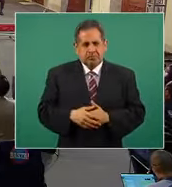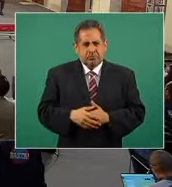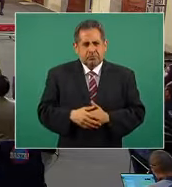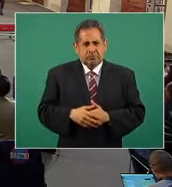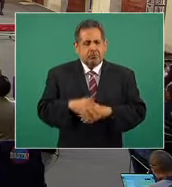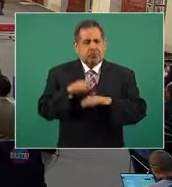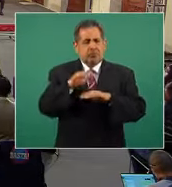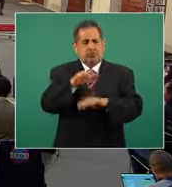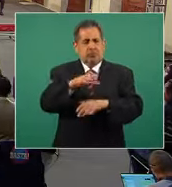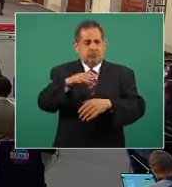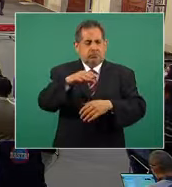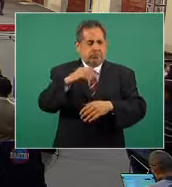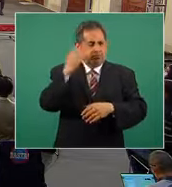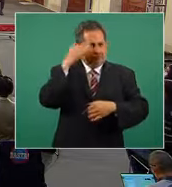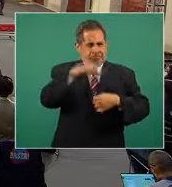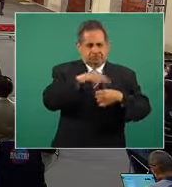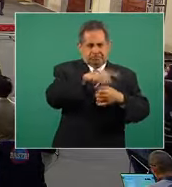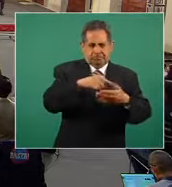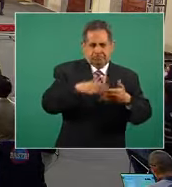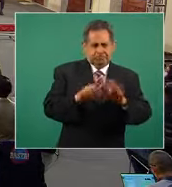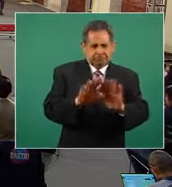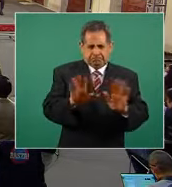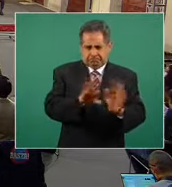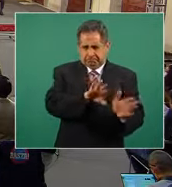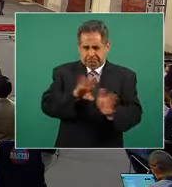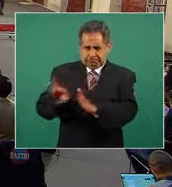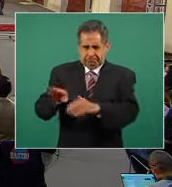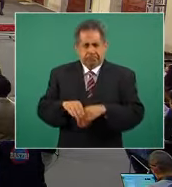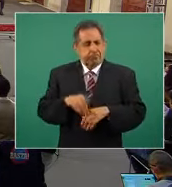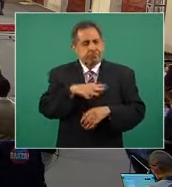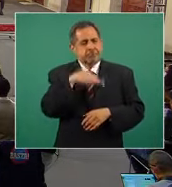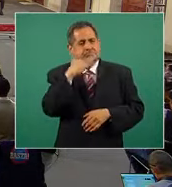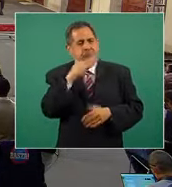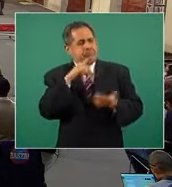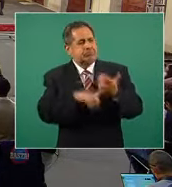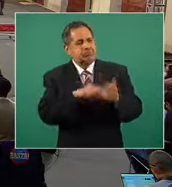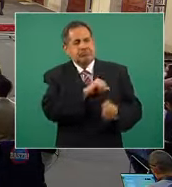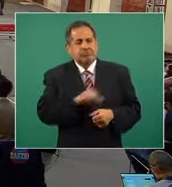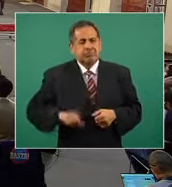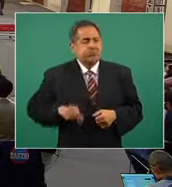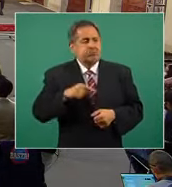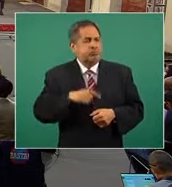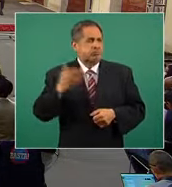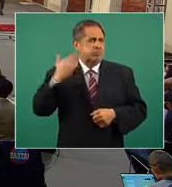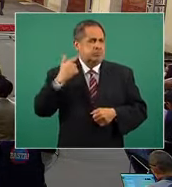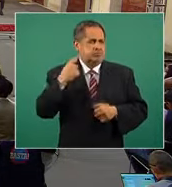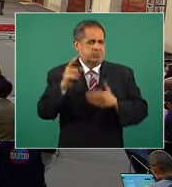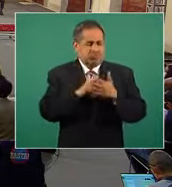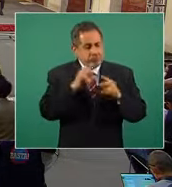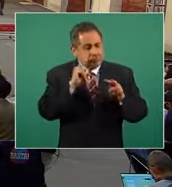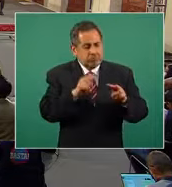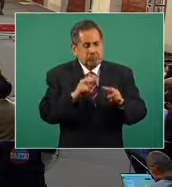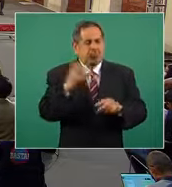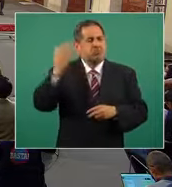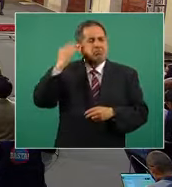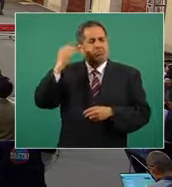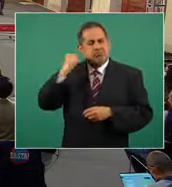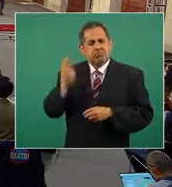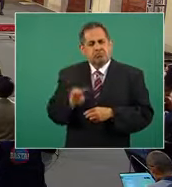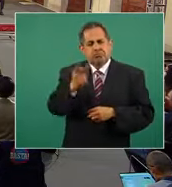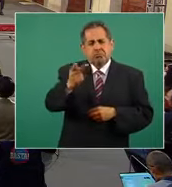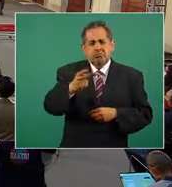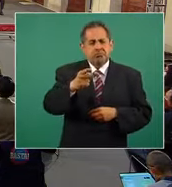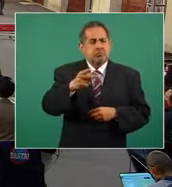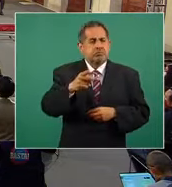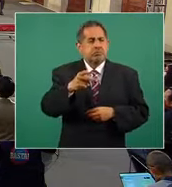ver con tiempos electorales. Este tema de corrupción en esa alcaldía lo llevo trabajando desde hace meses. Incluso se lo cuestioné en la